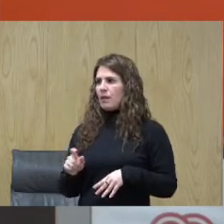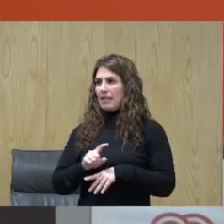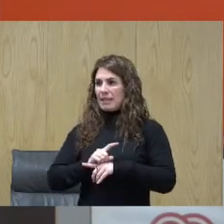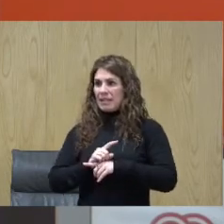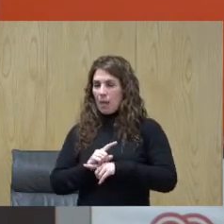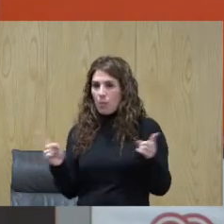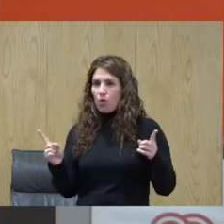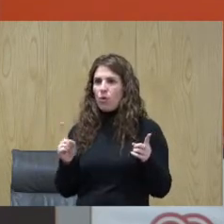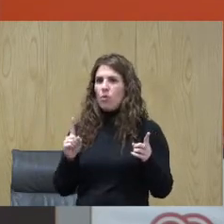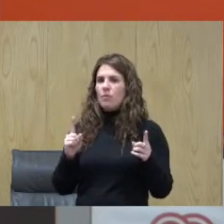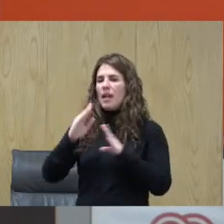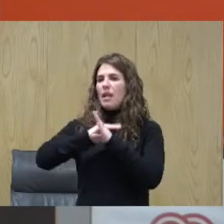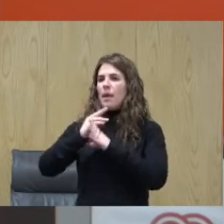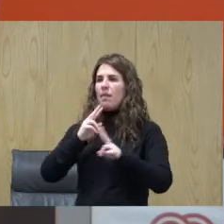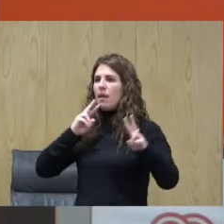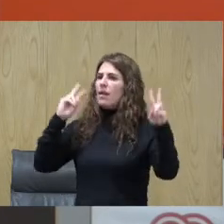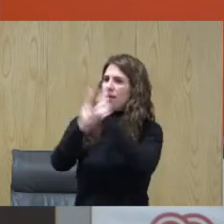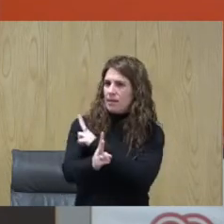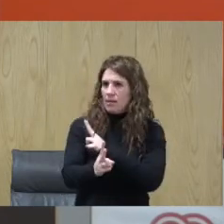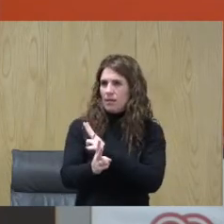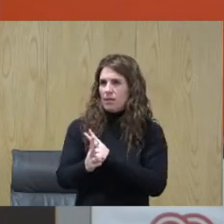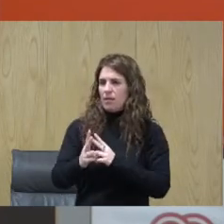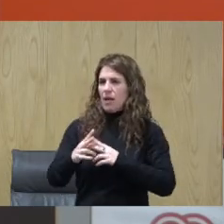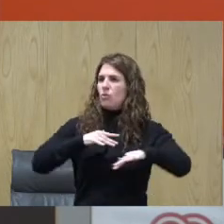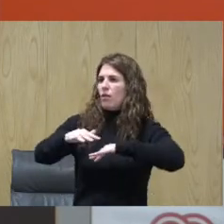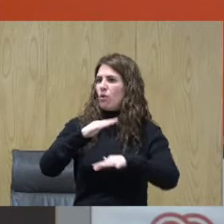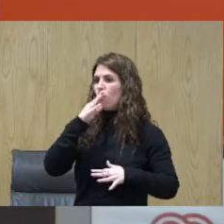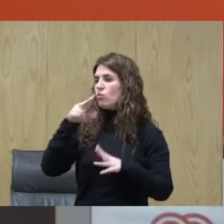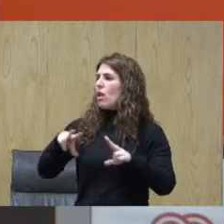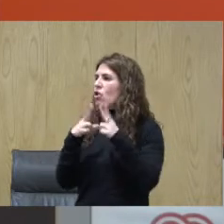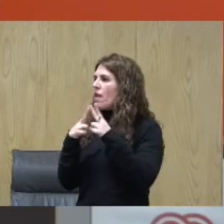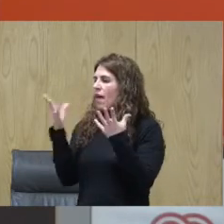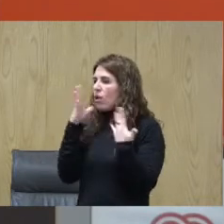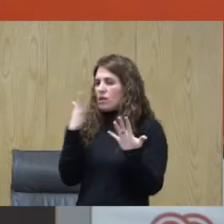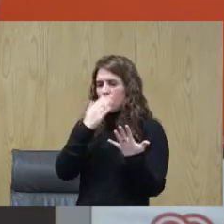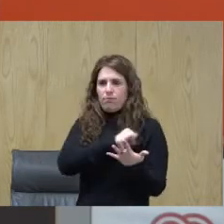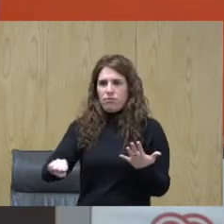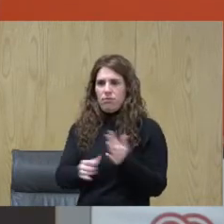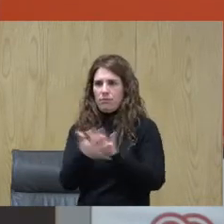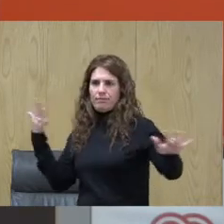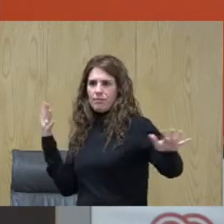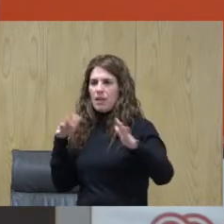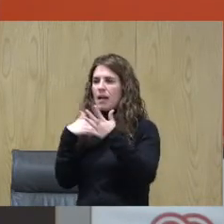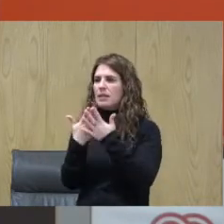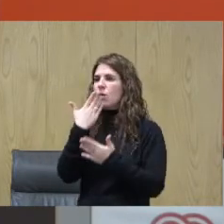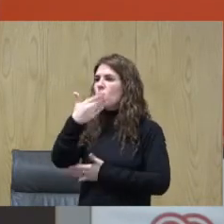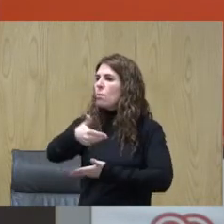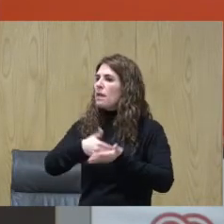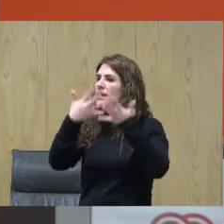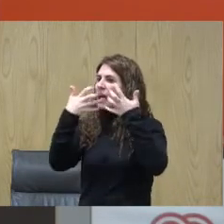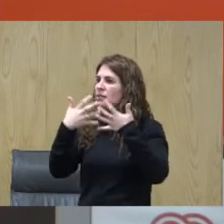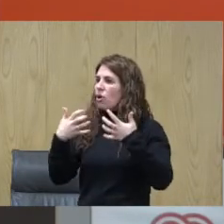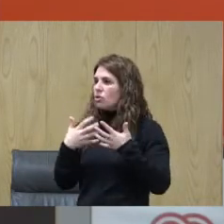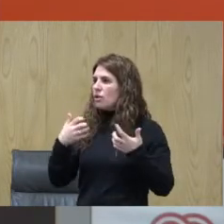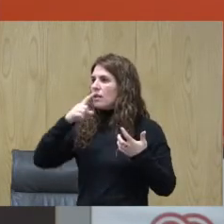nivel de actuación. Vivimos en una sociedad muy rápida, muy rápida, e incluso cuando se nos piden los textos